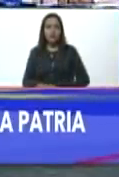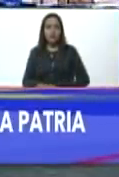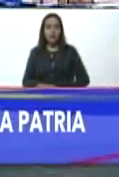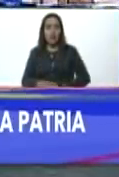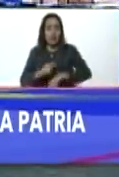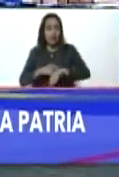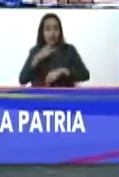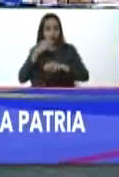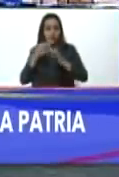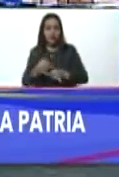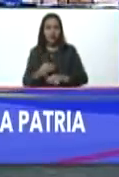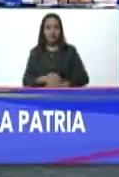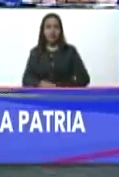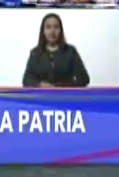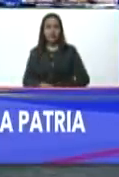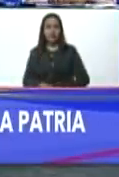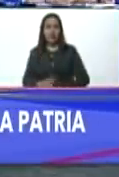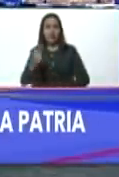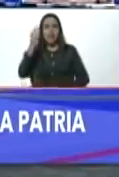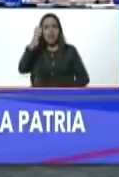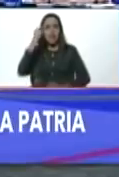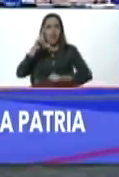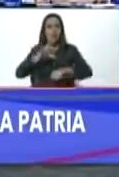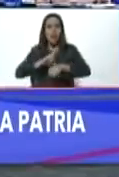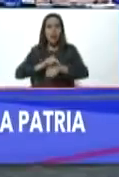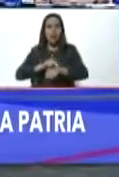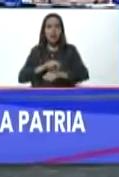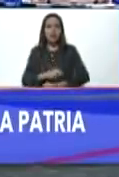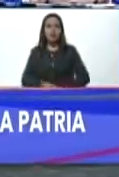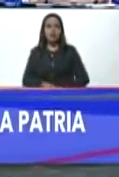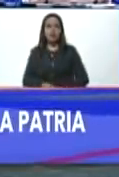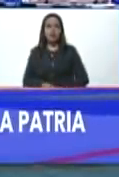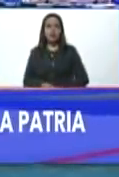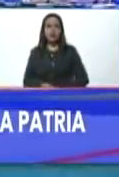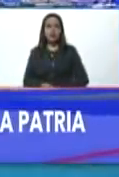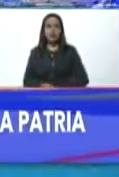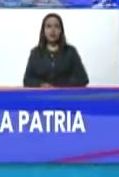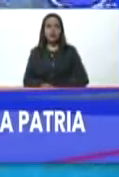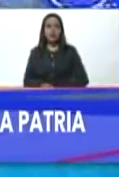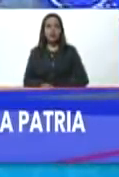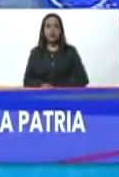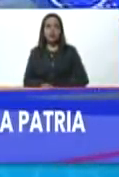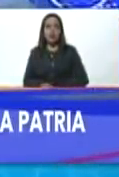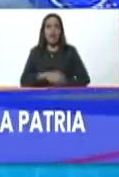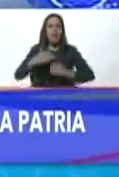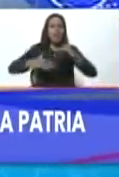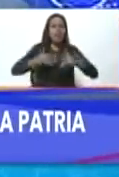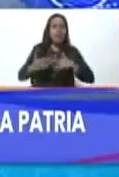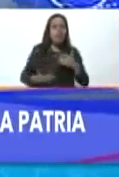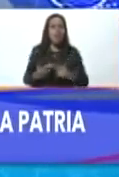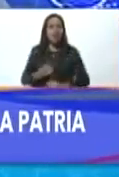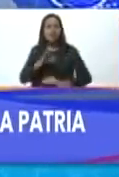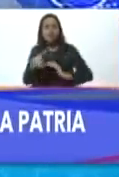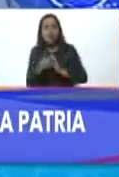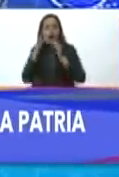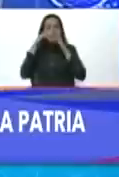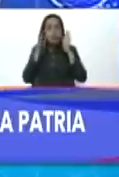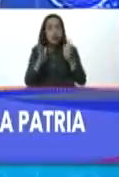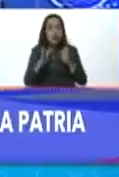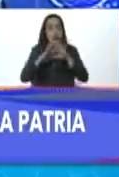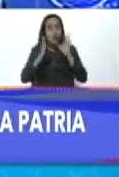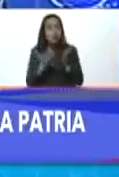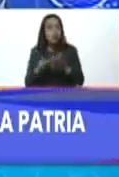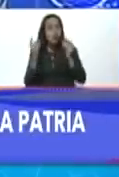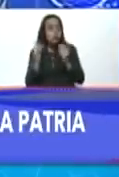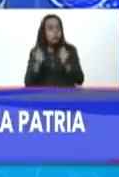real. Bueno, día del médico y la médica. Aconteceres, sucesos, todo el mundo pendiente, todo el mundo